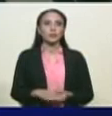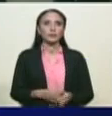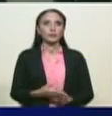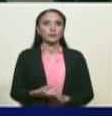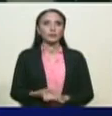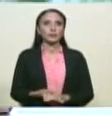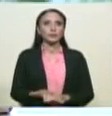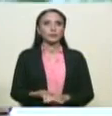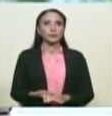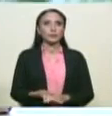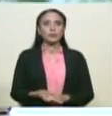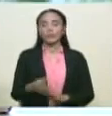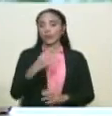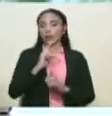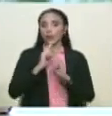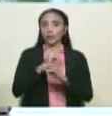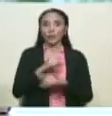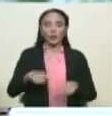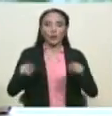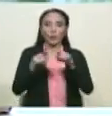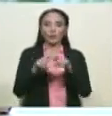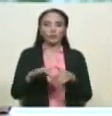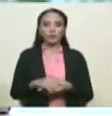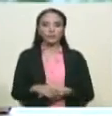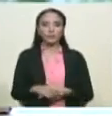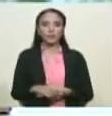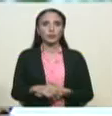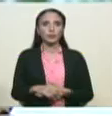Bueno, de aquí le respondemos igualito, ¿verdad?